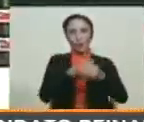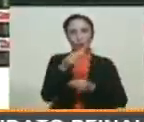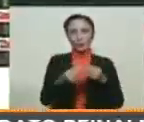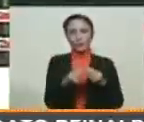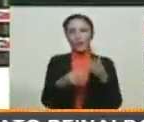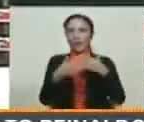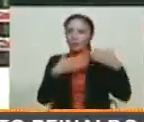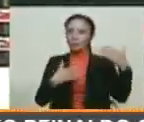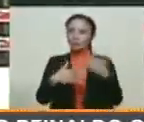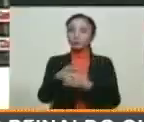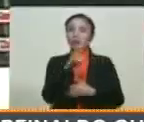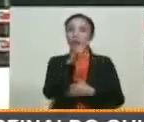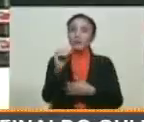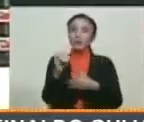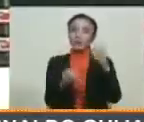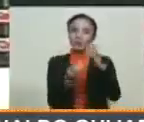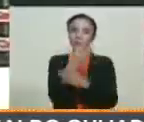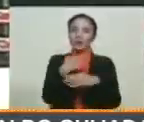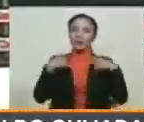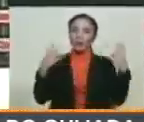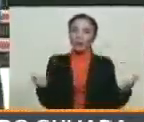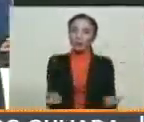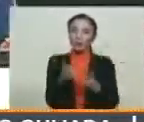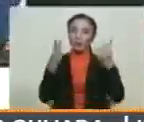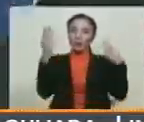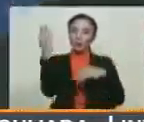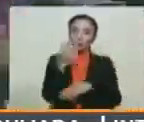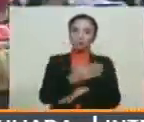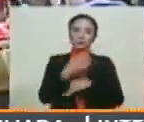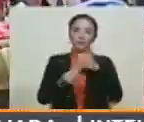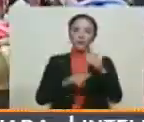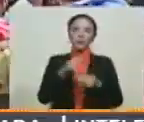20 de mayo con la gran victoria que vamos a obtener